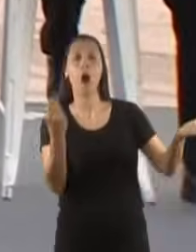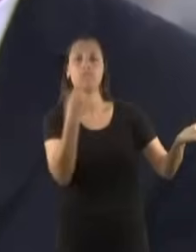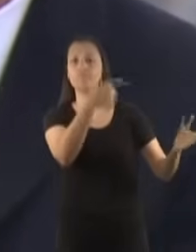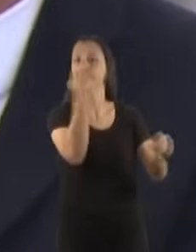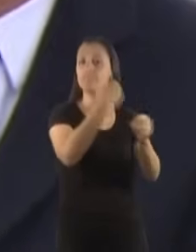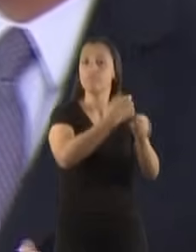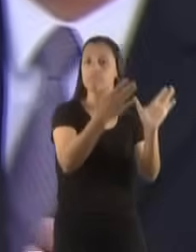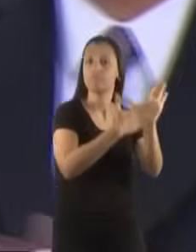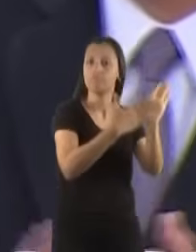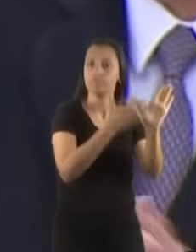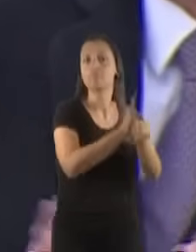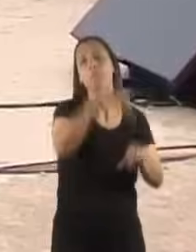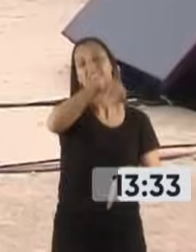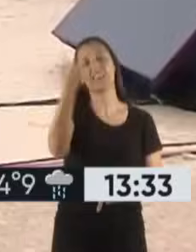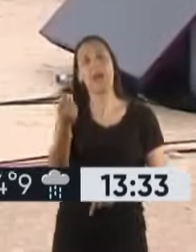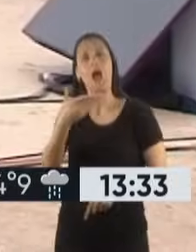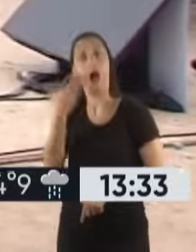realizar.